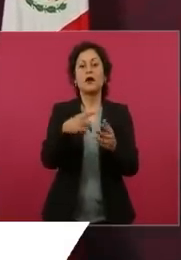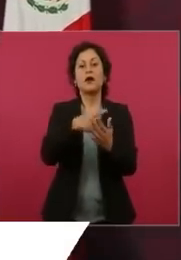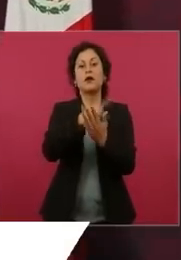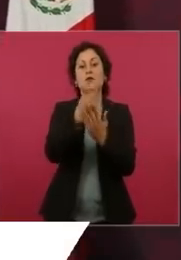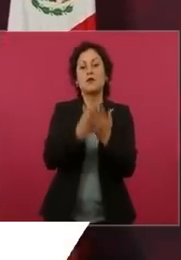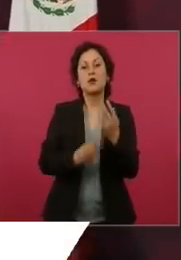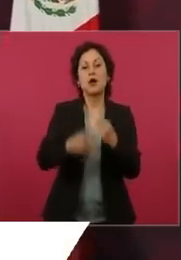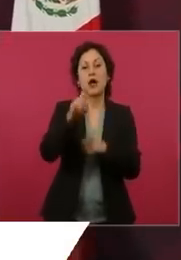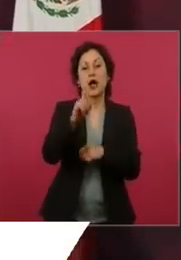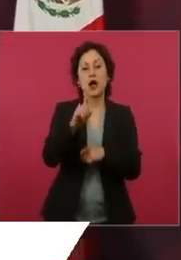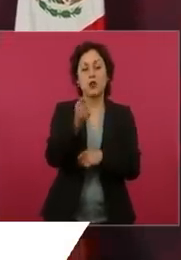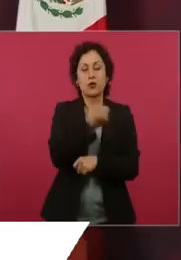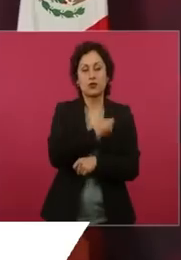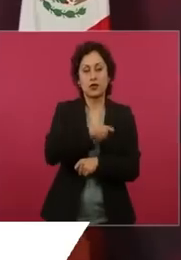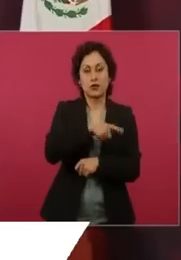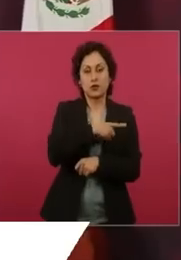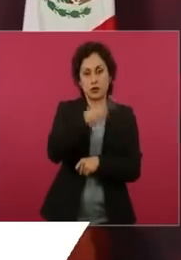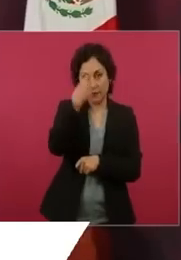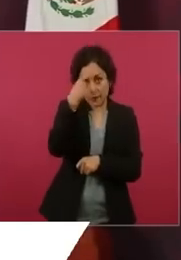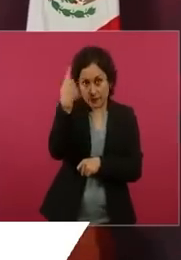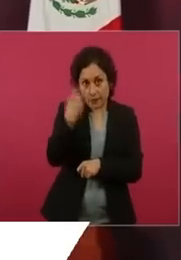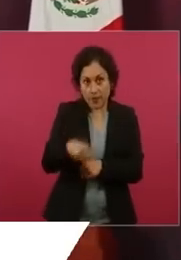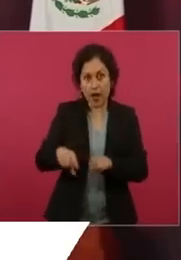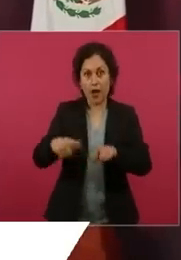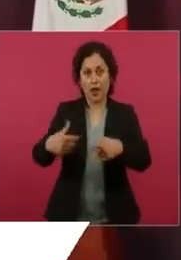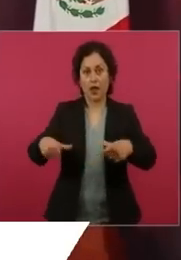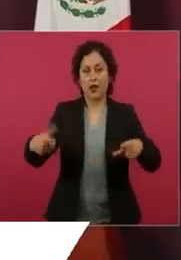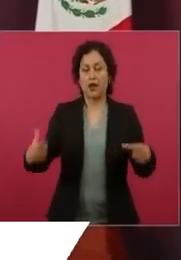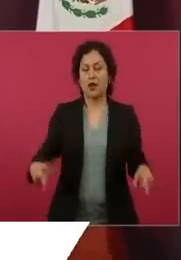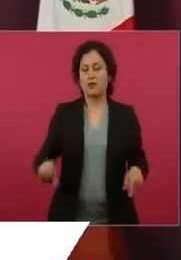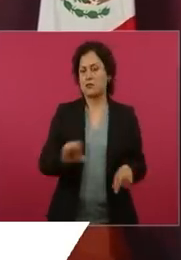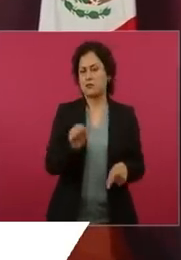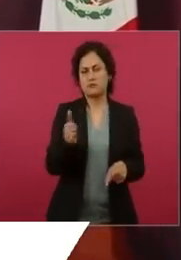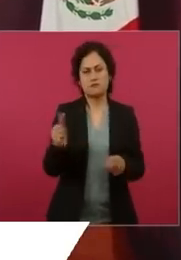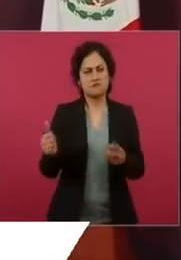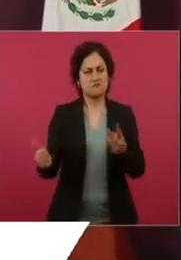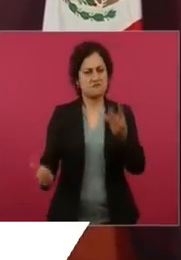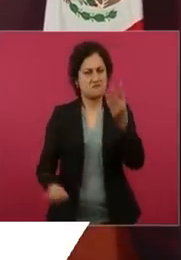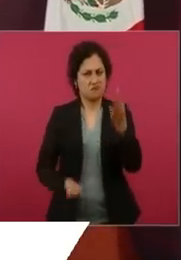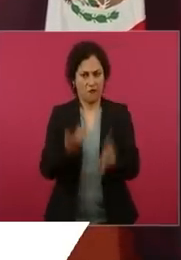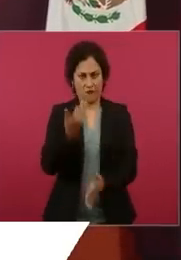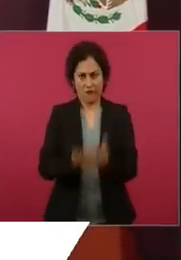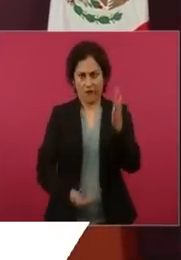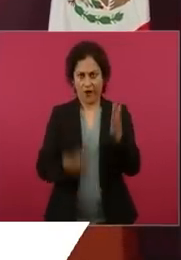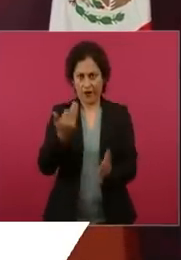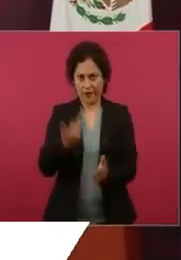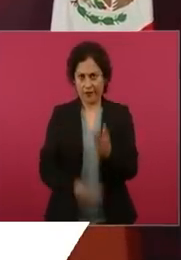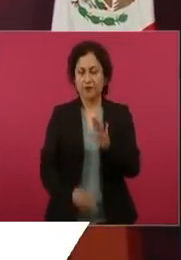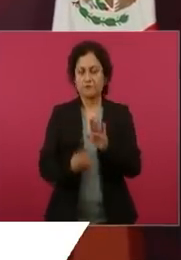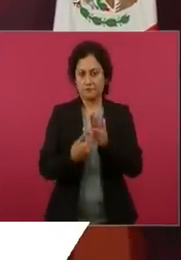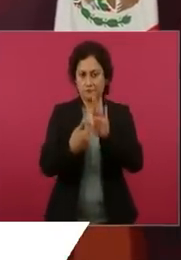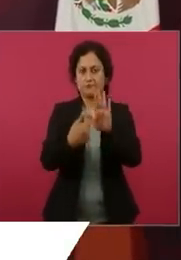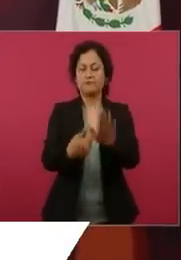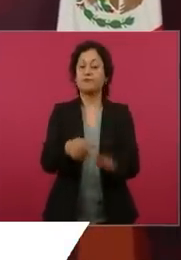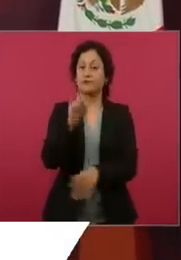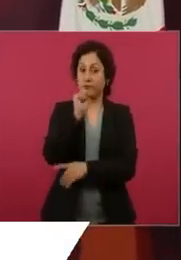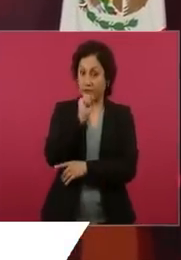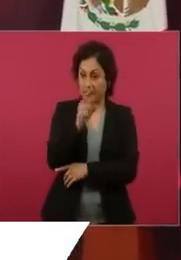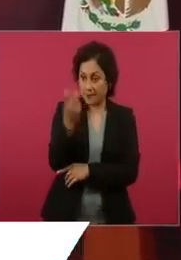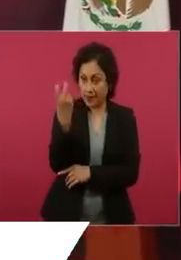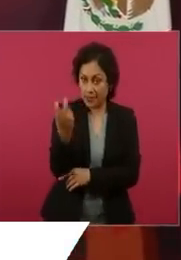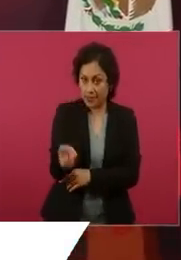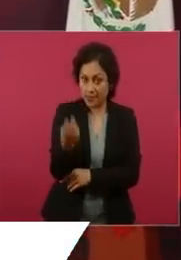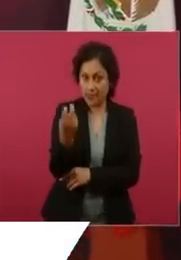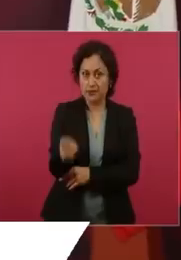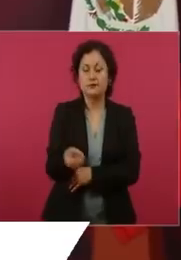prácticamente sin ningún tipo de peso específico como lo tuvo en años anteriores y precisamente el presidente de la República